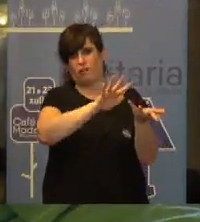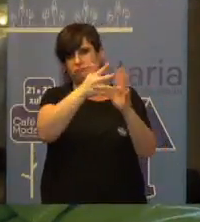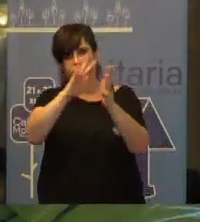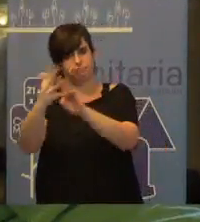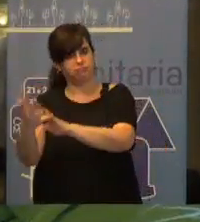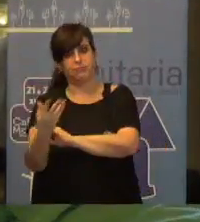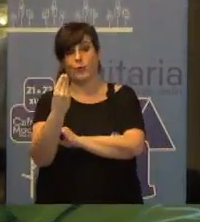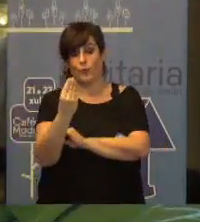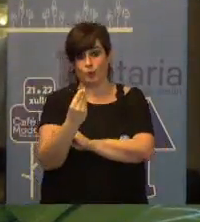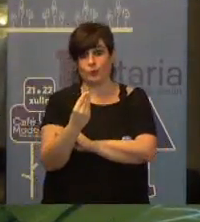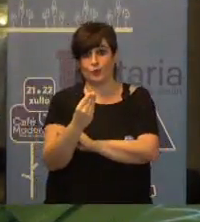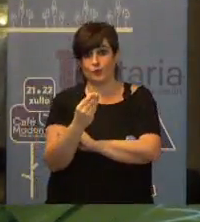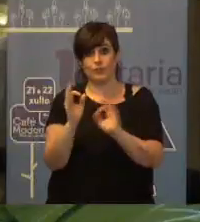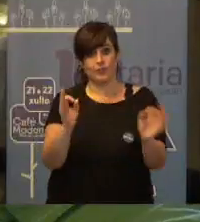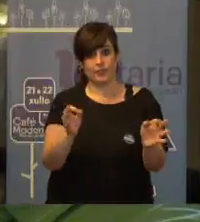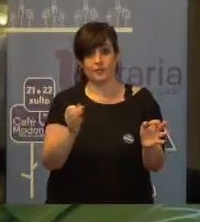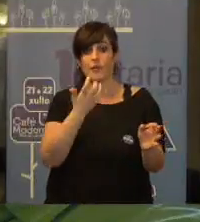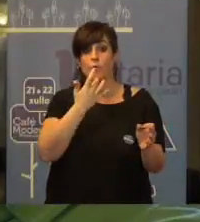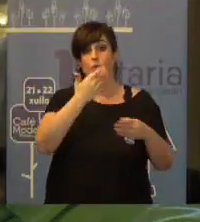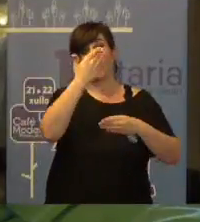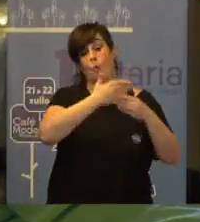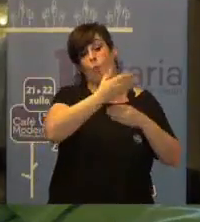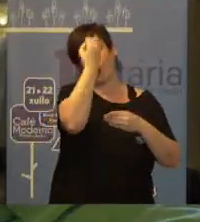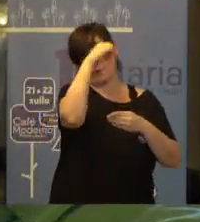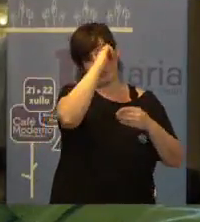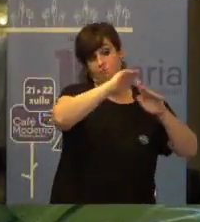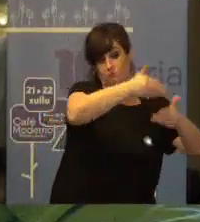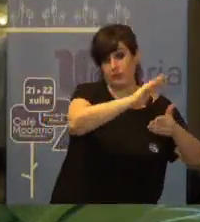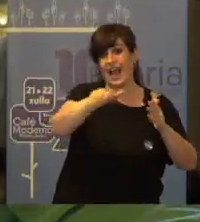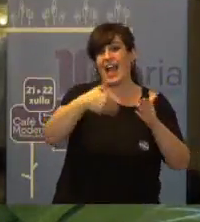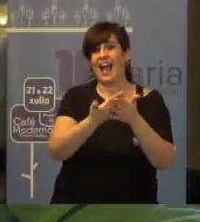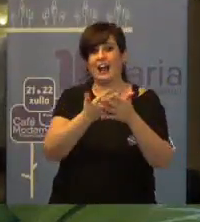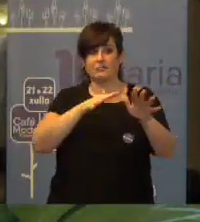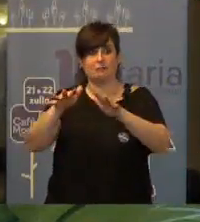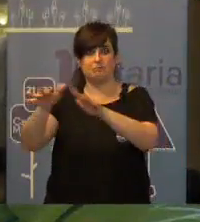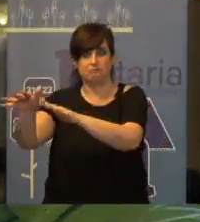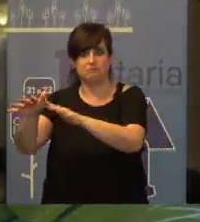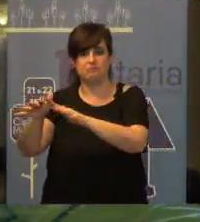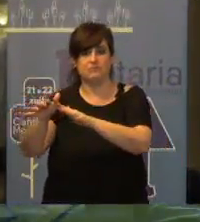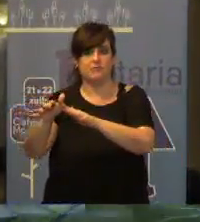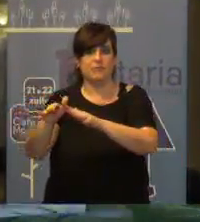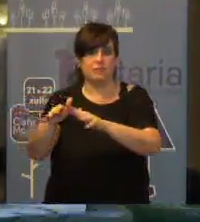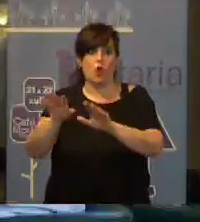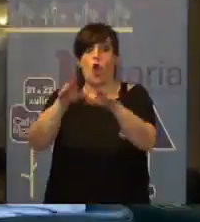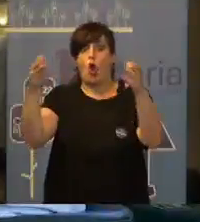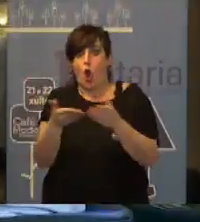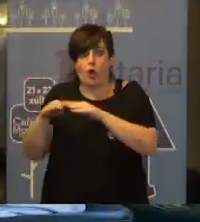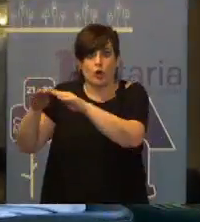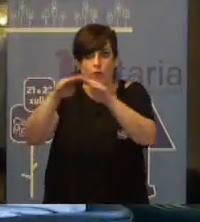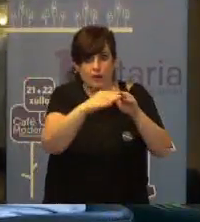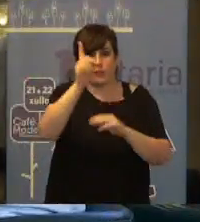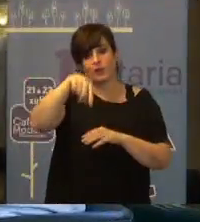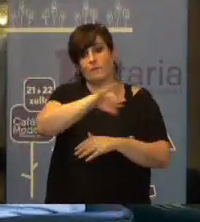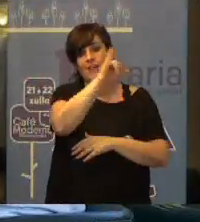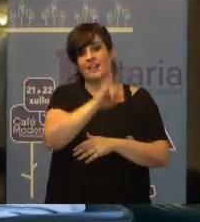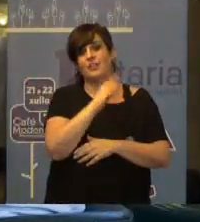Pois, desde a caída do muro de Berlín hasta a multilateralización, entre outras cousas, puso en crisis os sistemas de representación